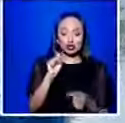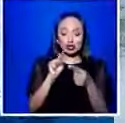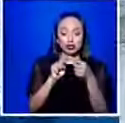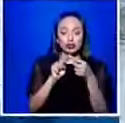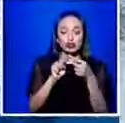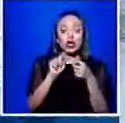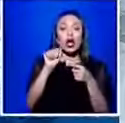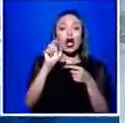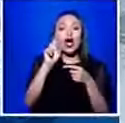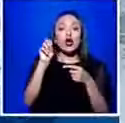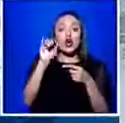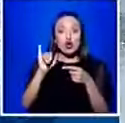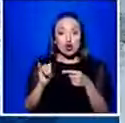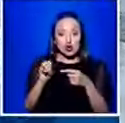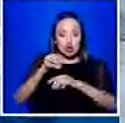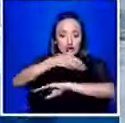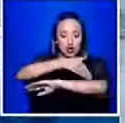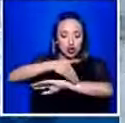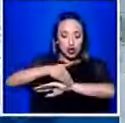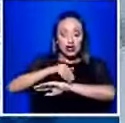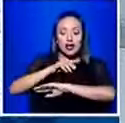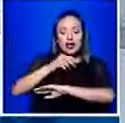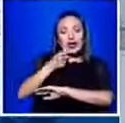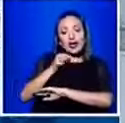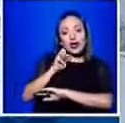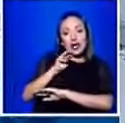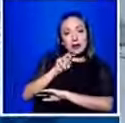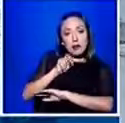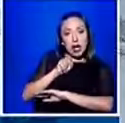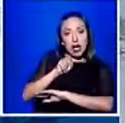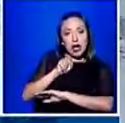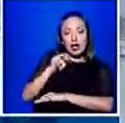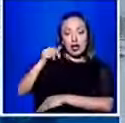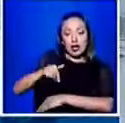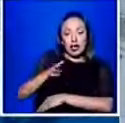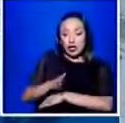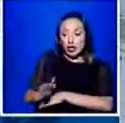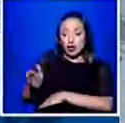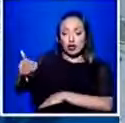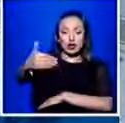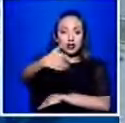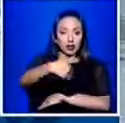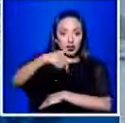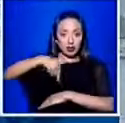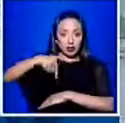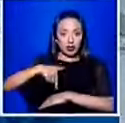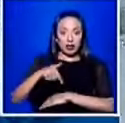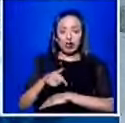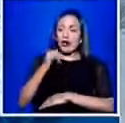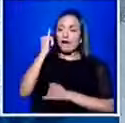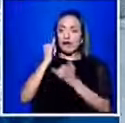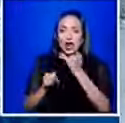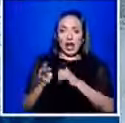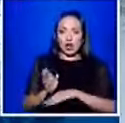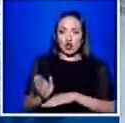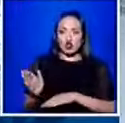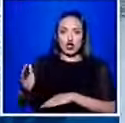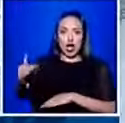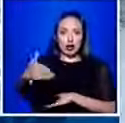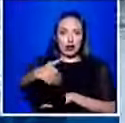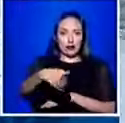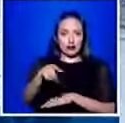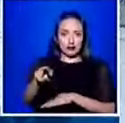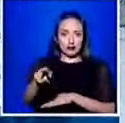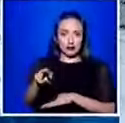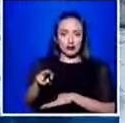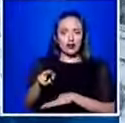Carlos Arroyo del Río, y Germán Alemán. Estamos ubicados en esta calle, justamente esta es la Carlos Arroyo del Río, al final de la cuchara.